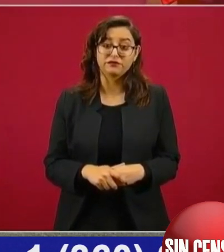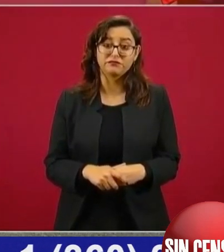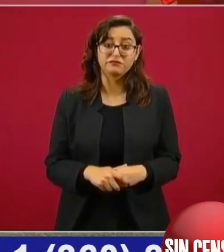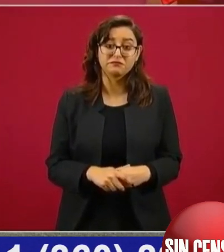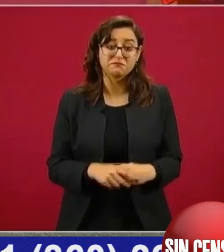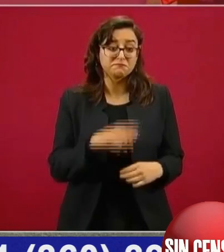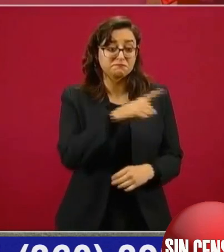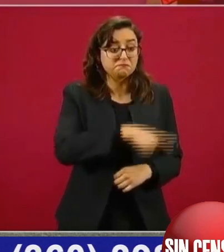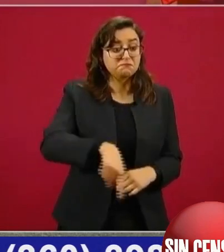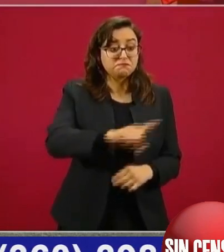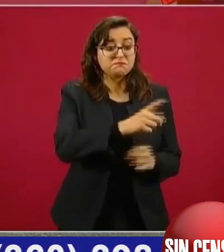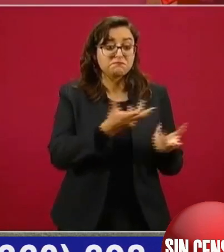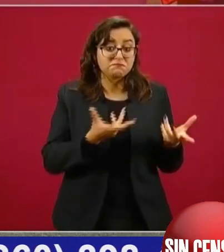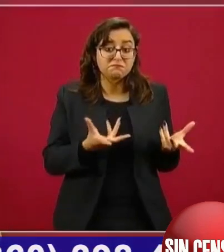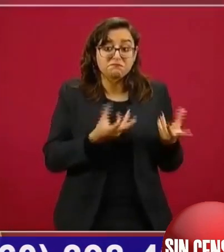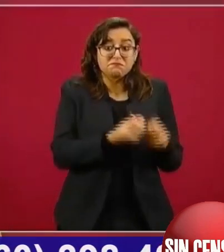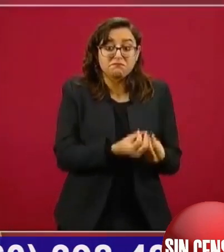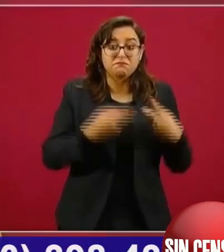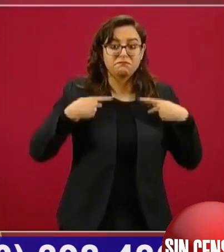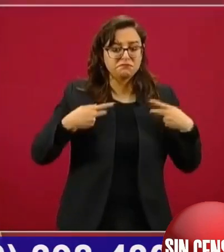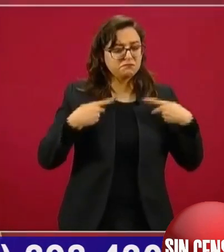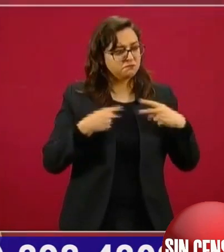acompañantes